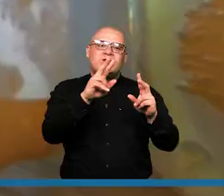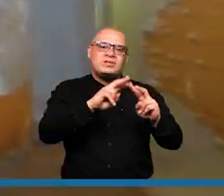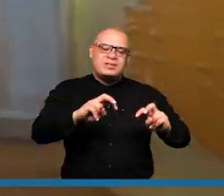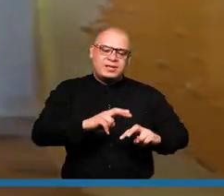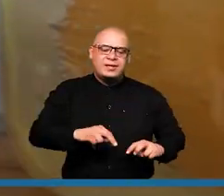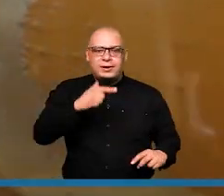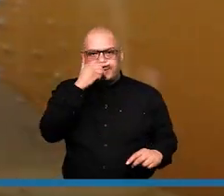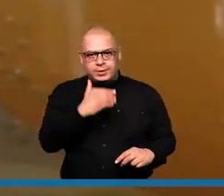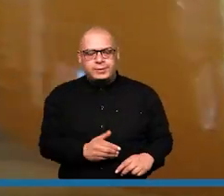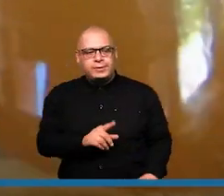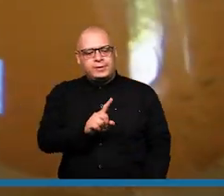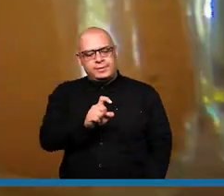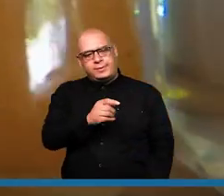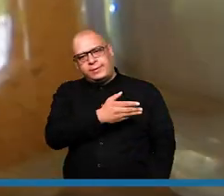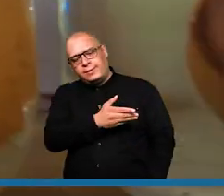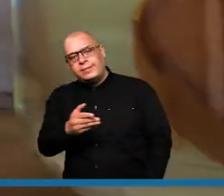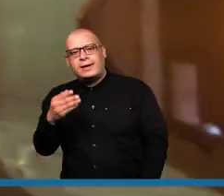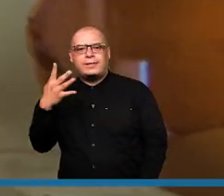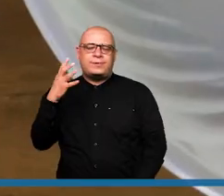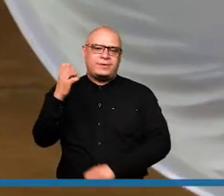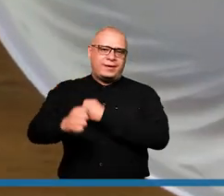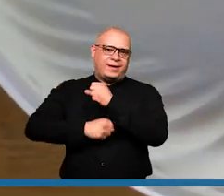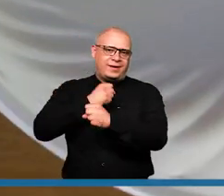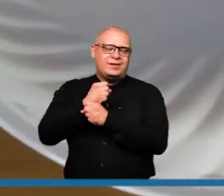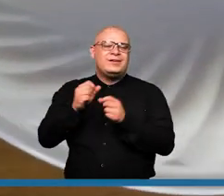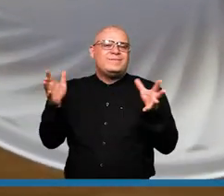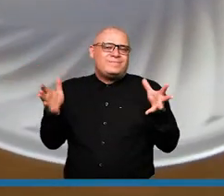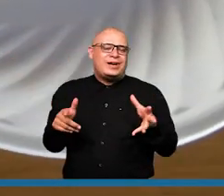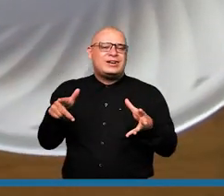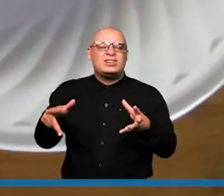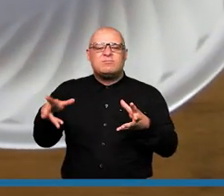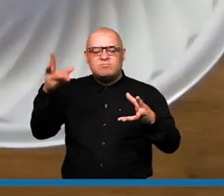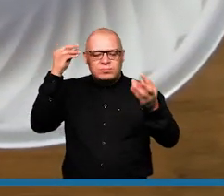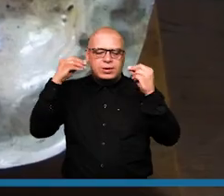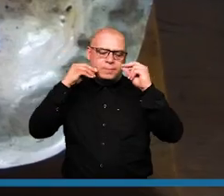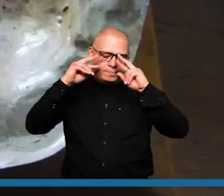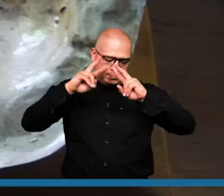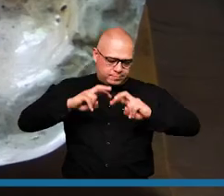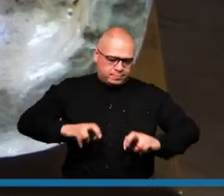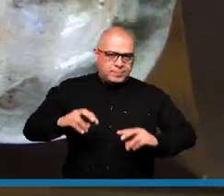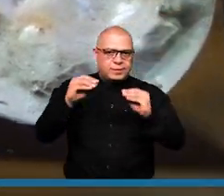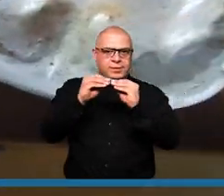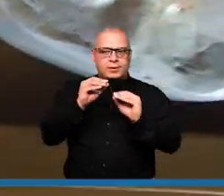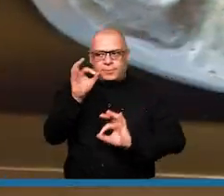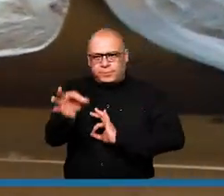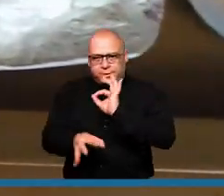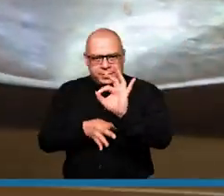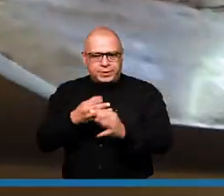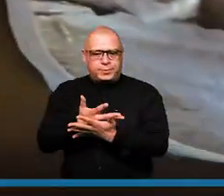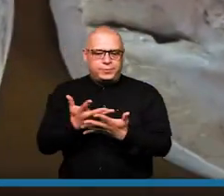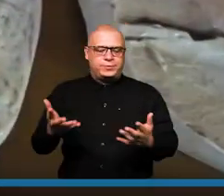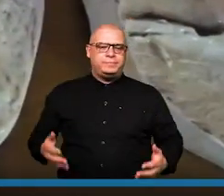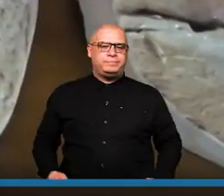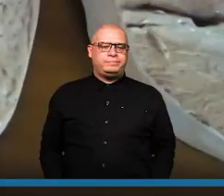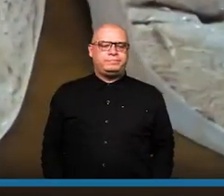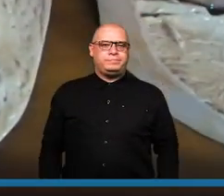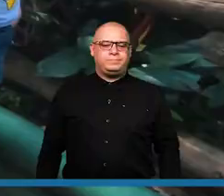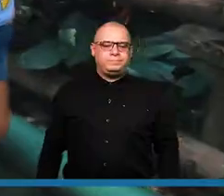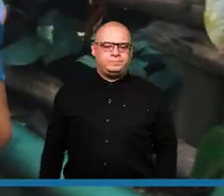programa para niños entre los 6 y los 14 años de edad, formando a los niños en investigación y conservación.